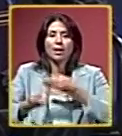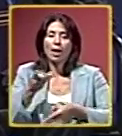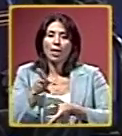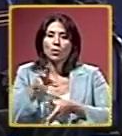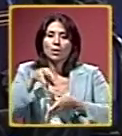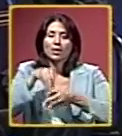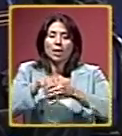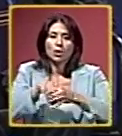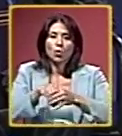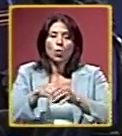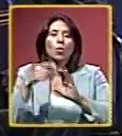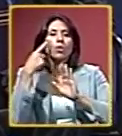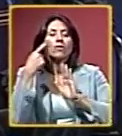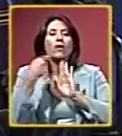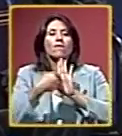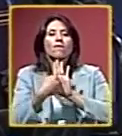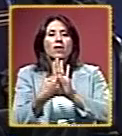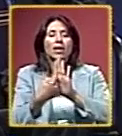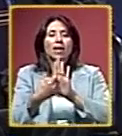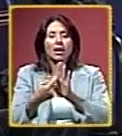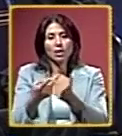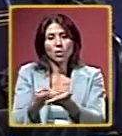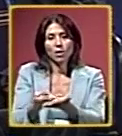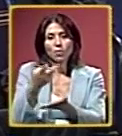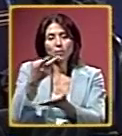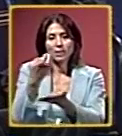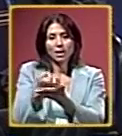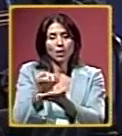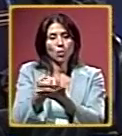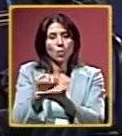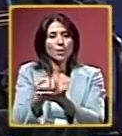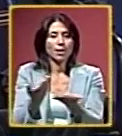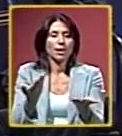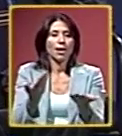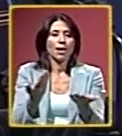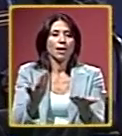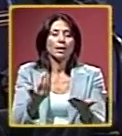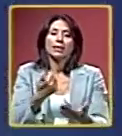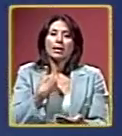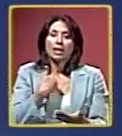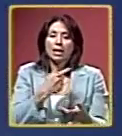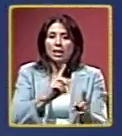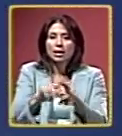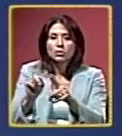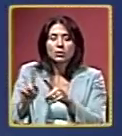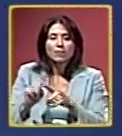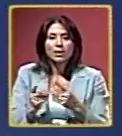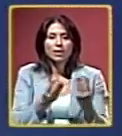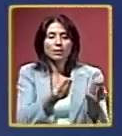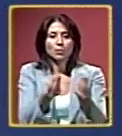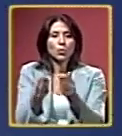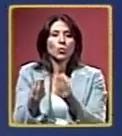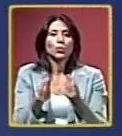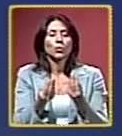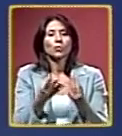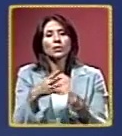reflejen efectivamente lo que le cuesta a la economía el disponer de esos productos,